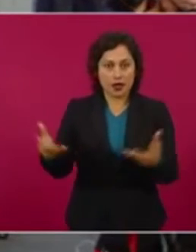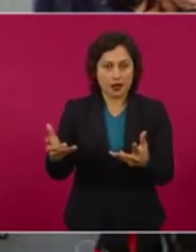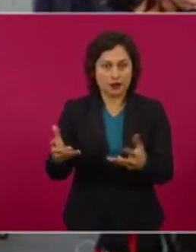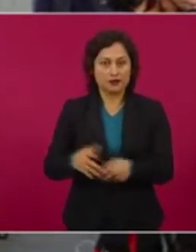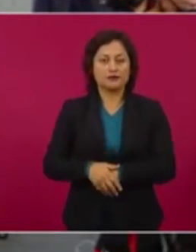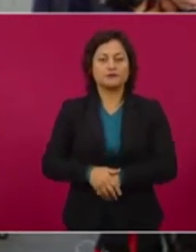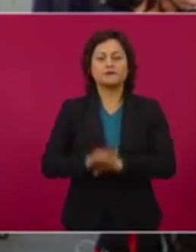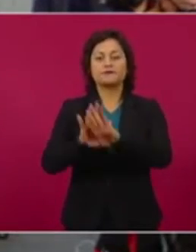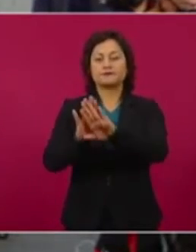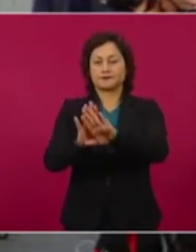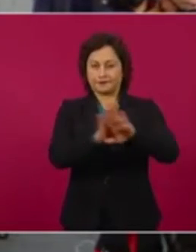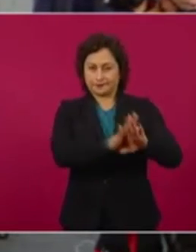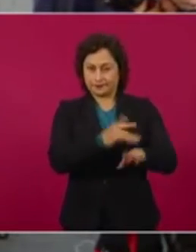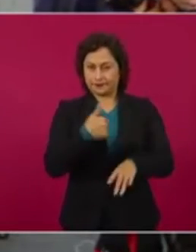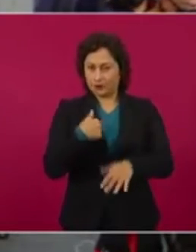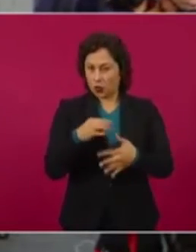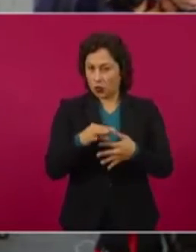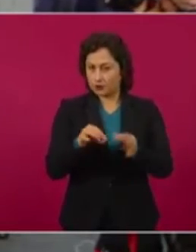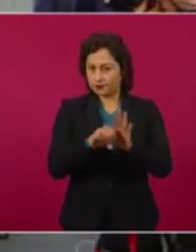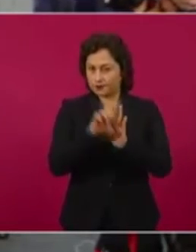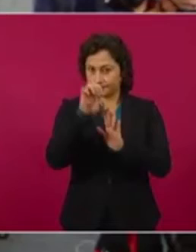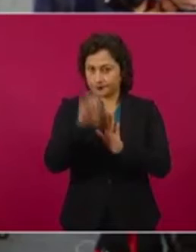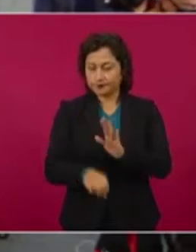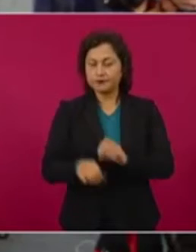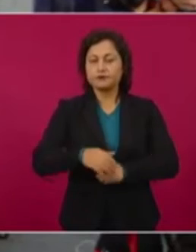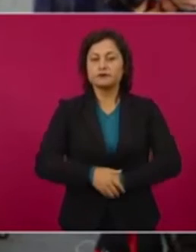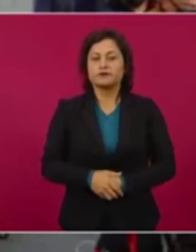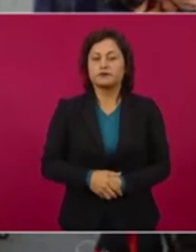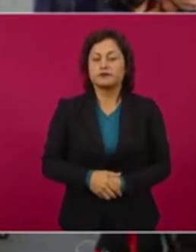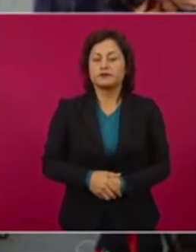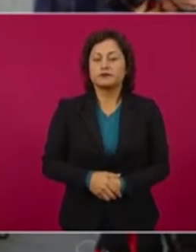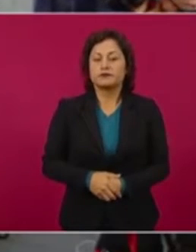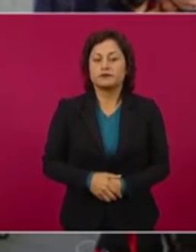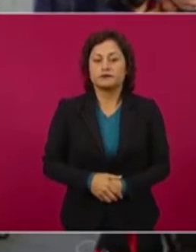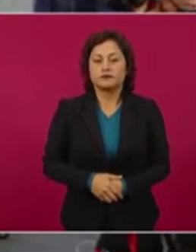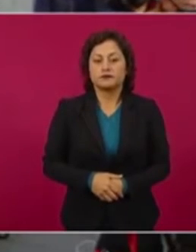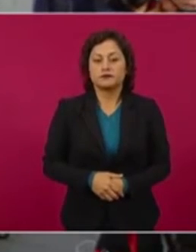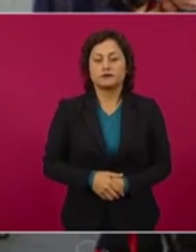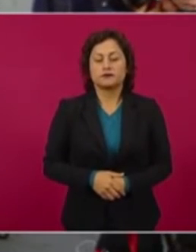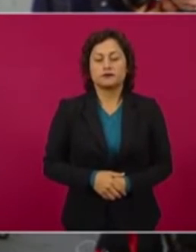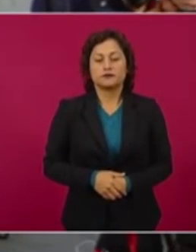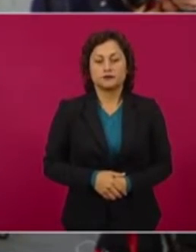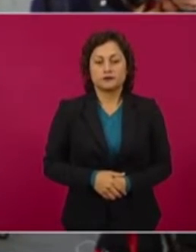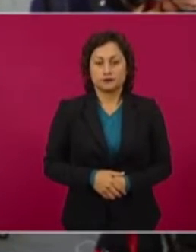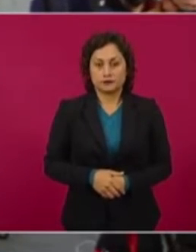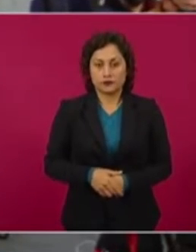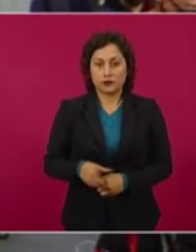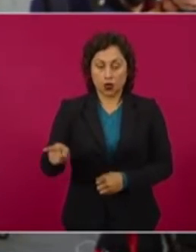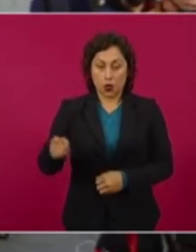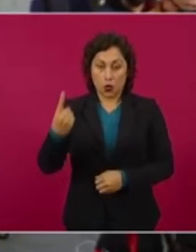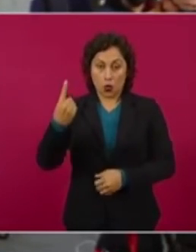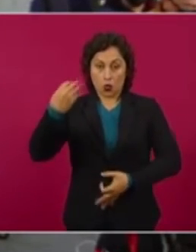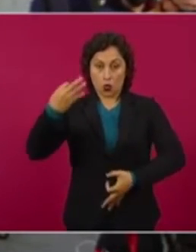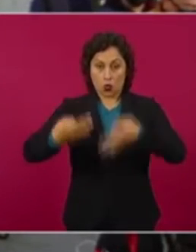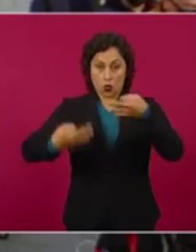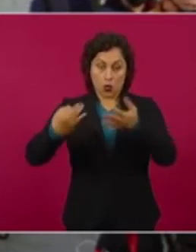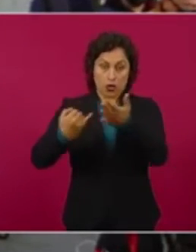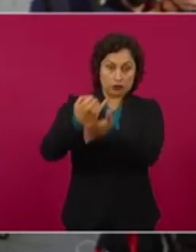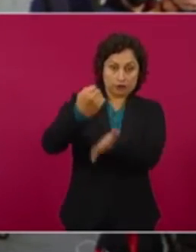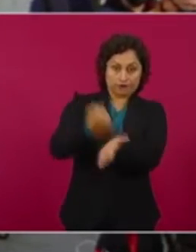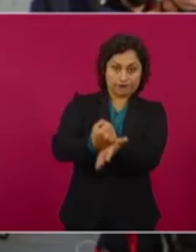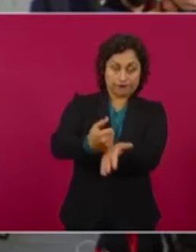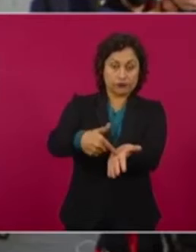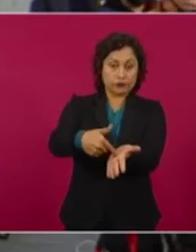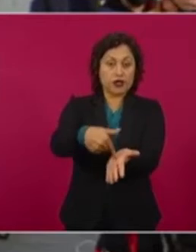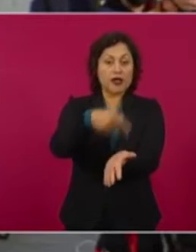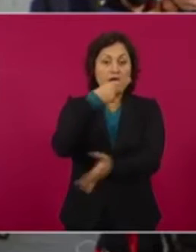Le voy a poner un ejemplo. Hay una sentencia de un juez que habla